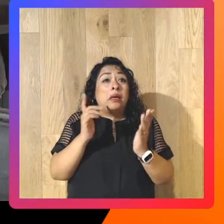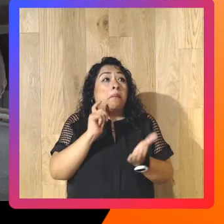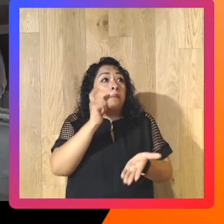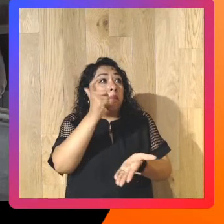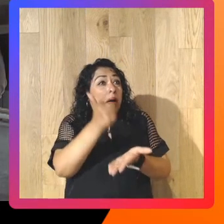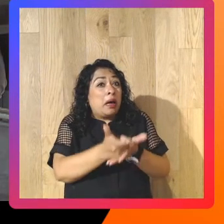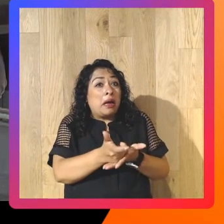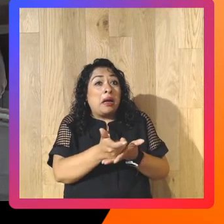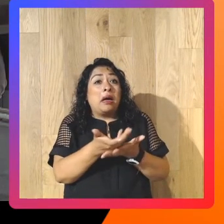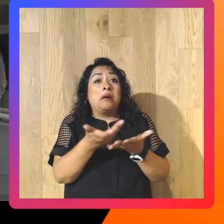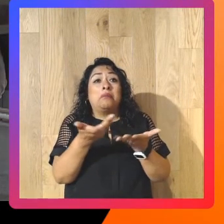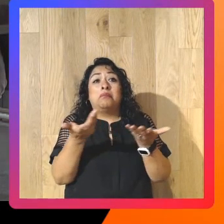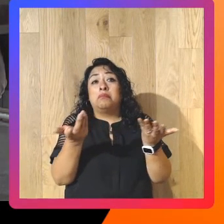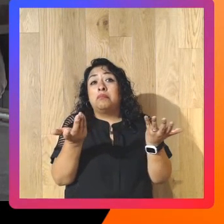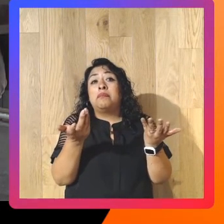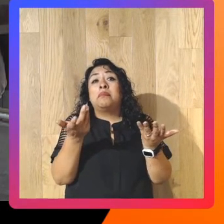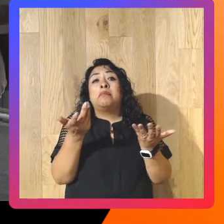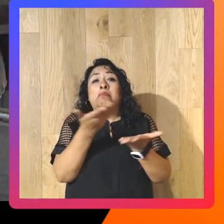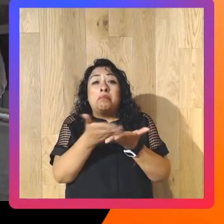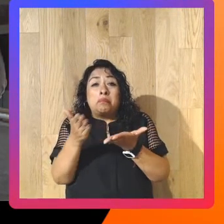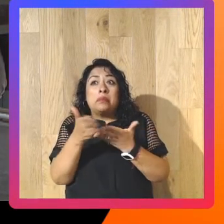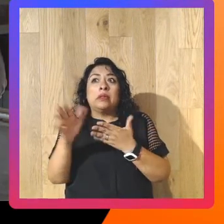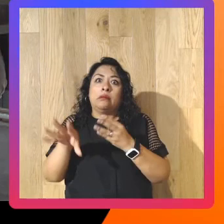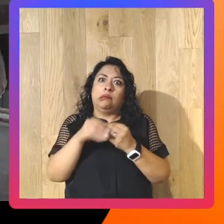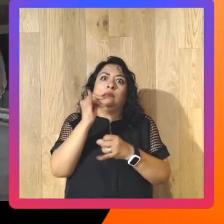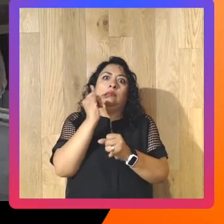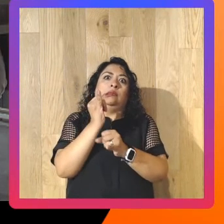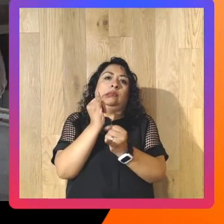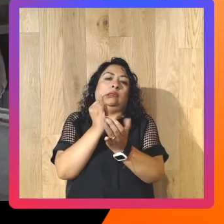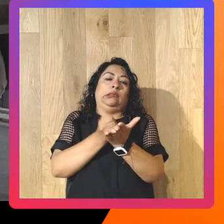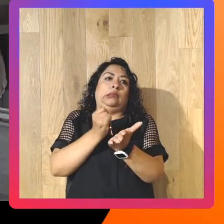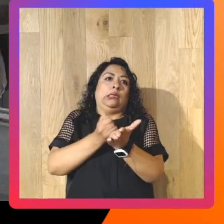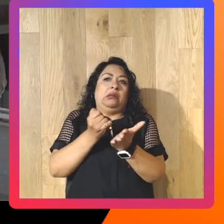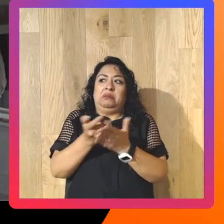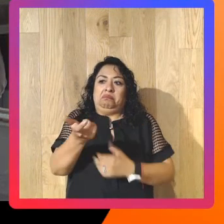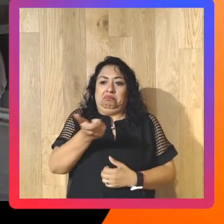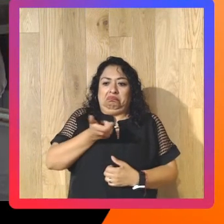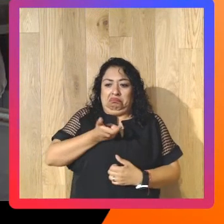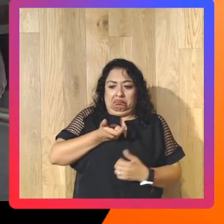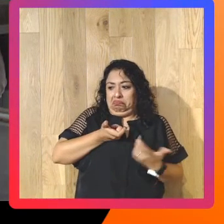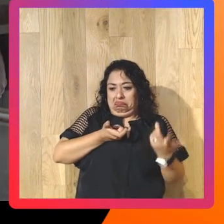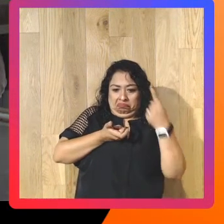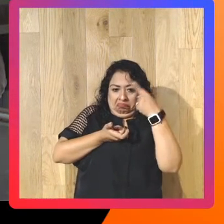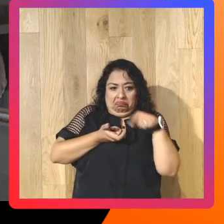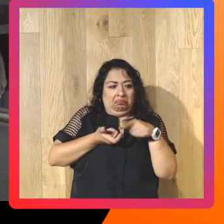pagar la hipoteca más los intereses, cuando no gana ni siquiera para